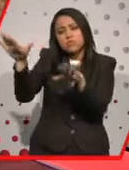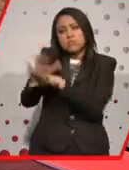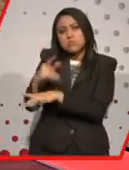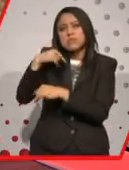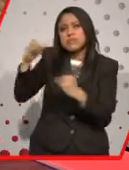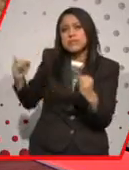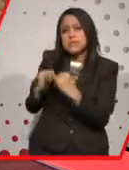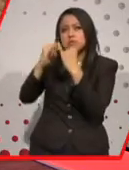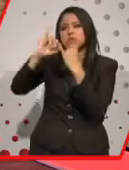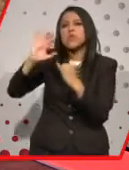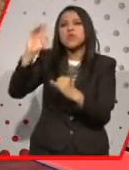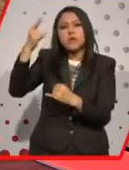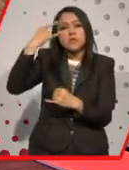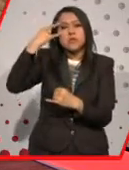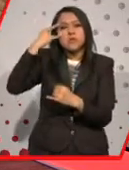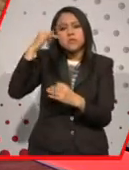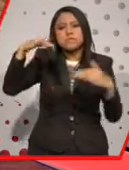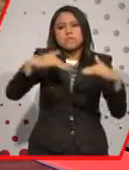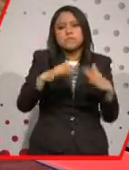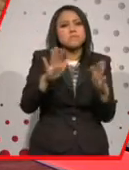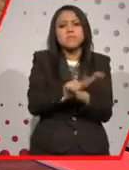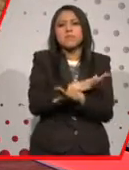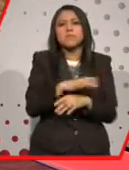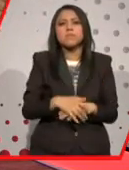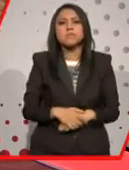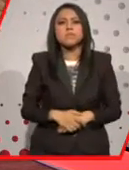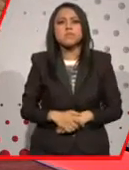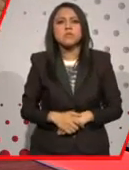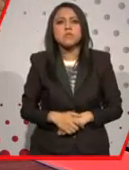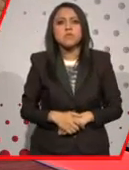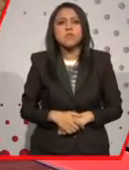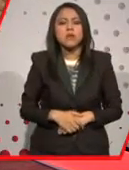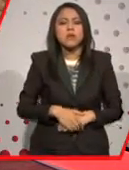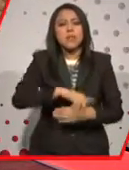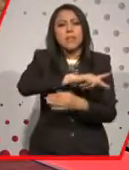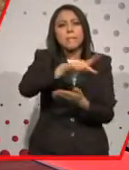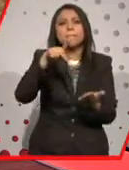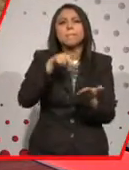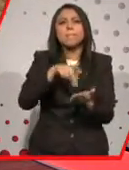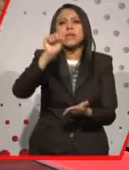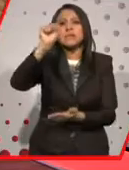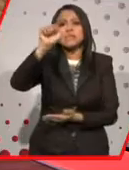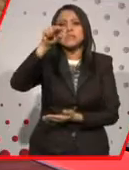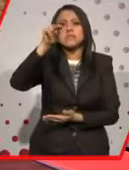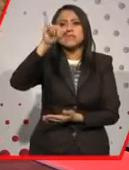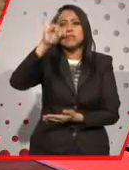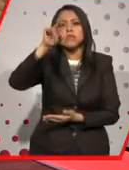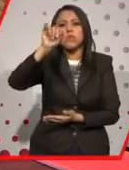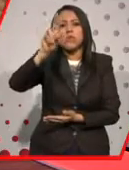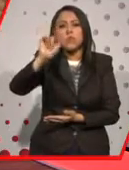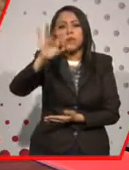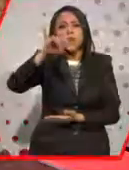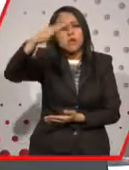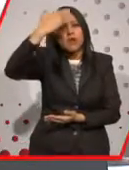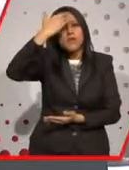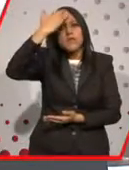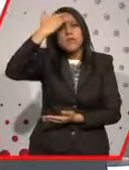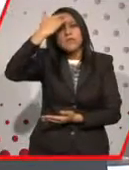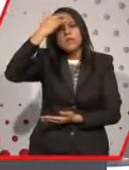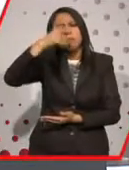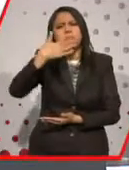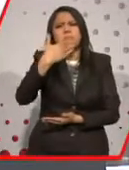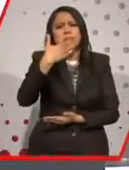Campechano, Puerta de Tierra y terminamos en la Plaza Juan Carbó. Si usted no conoce Campeche, no se apure, es tan chiquita la